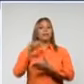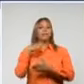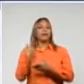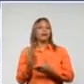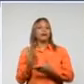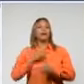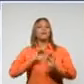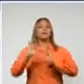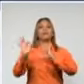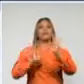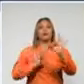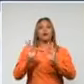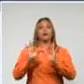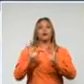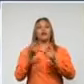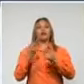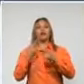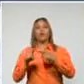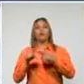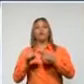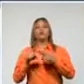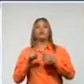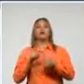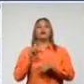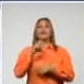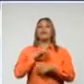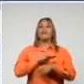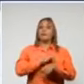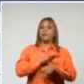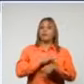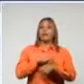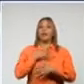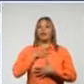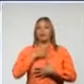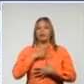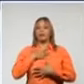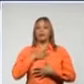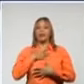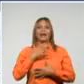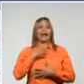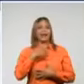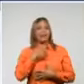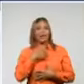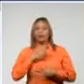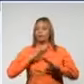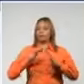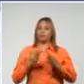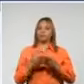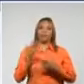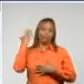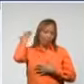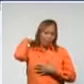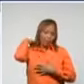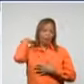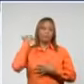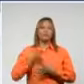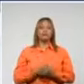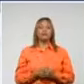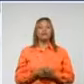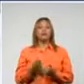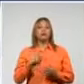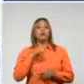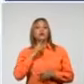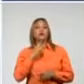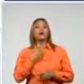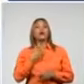proteger contra otros virus respiratorios, influenza fundamentalmente. Y tú dirás, bueno, pero si ya yo me lo puse